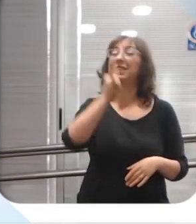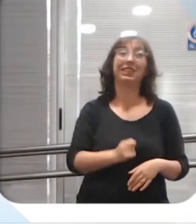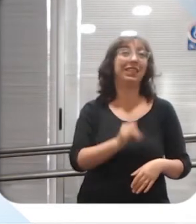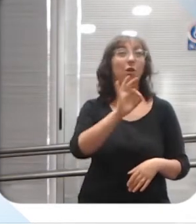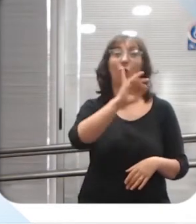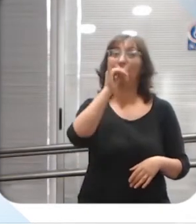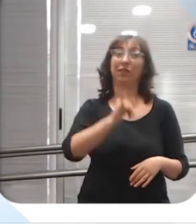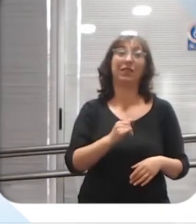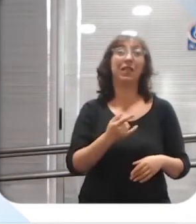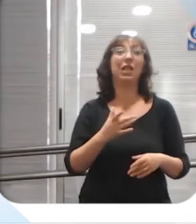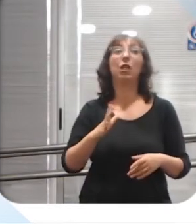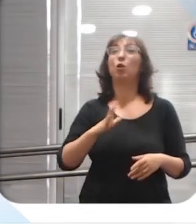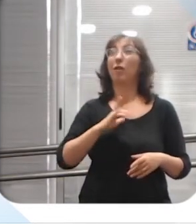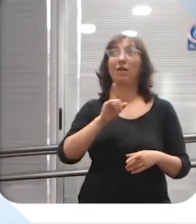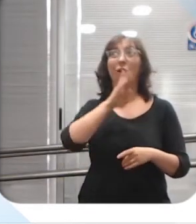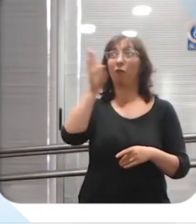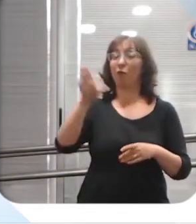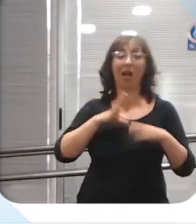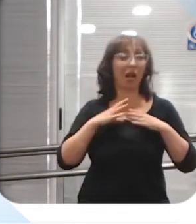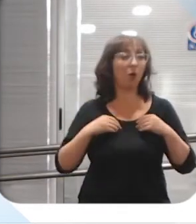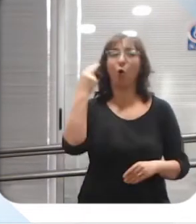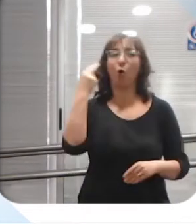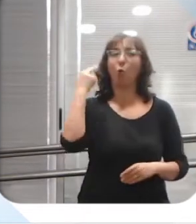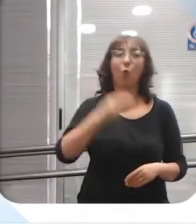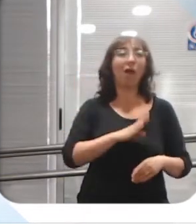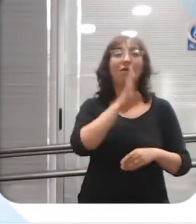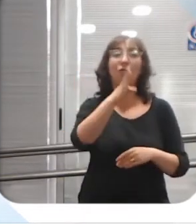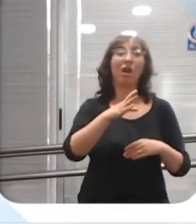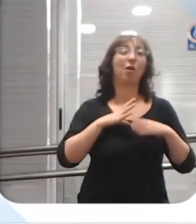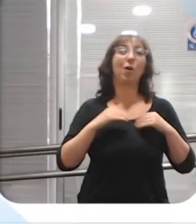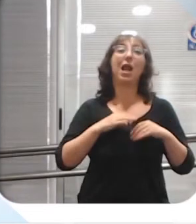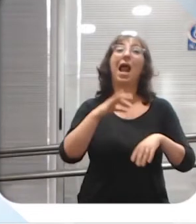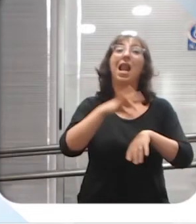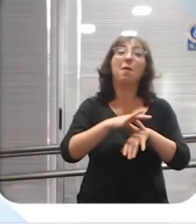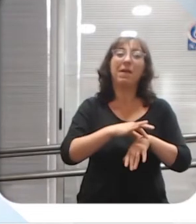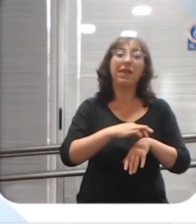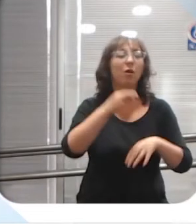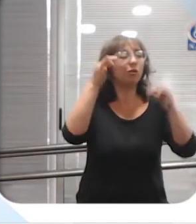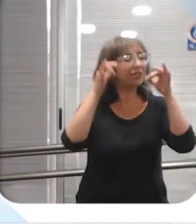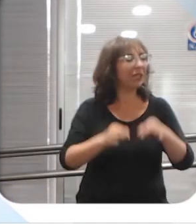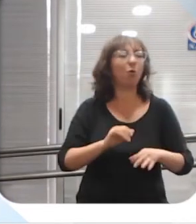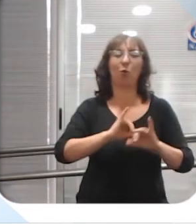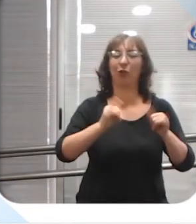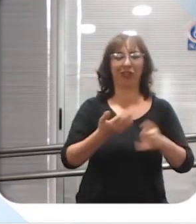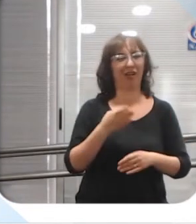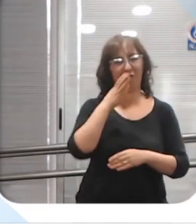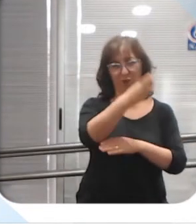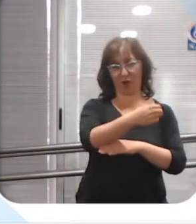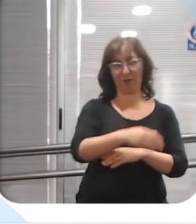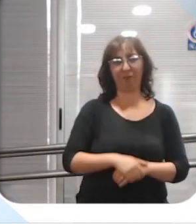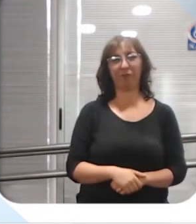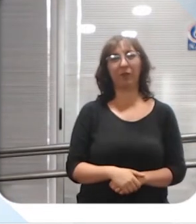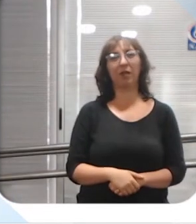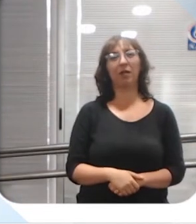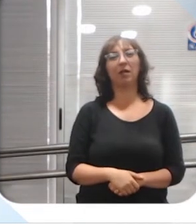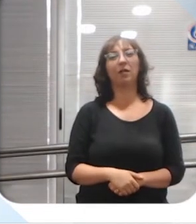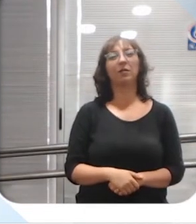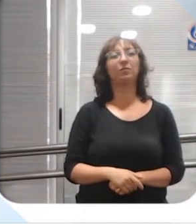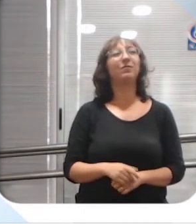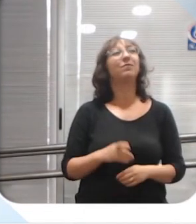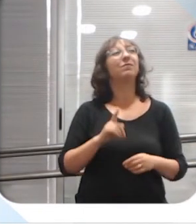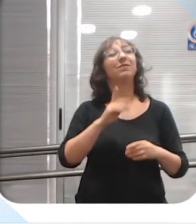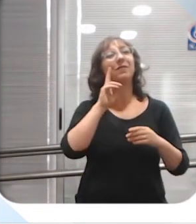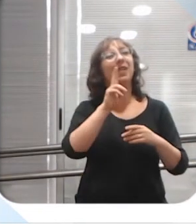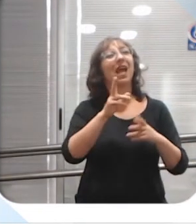sí. Si uno todavía no fue a la escuela o si uno nunca fue a la escuela, sí seguro que al médico fue. Entonces, no siempre vemos la